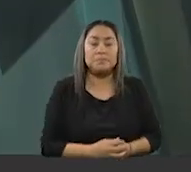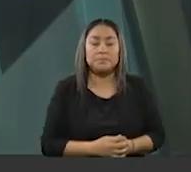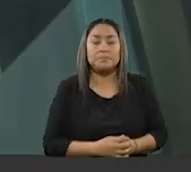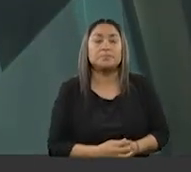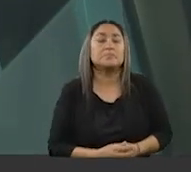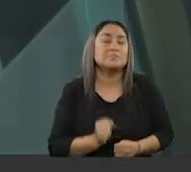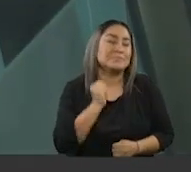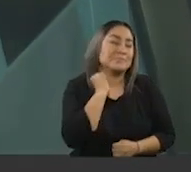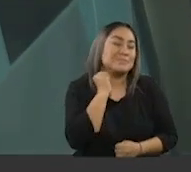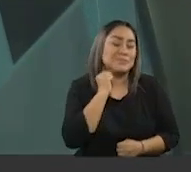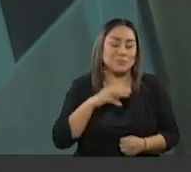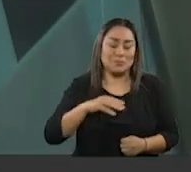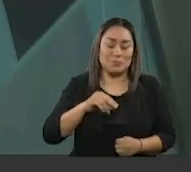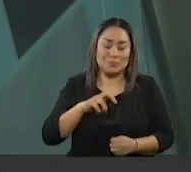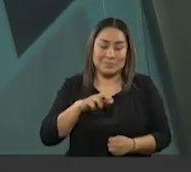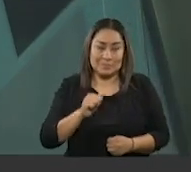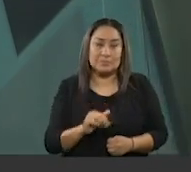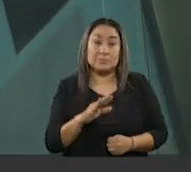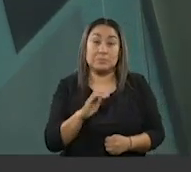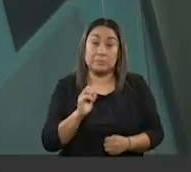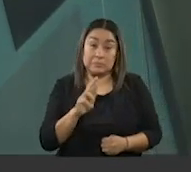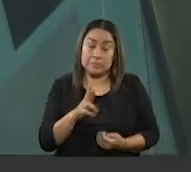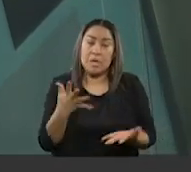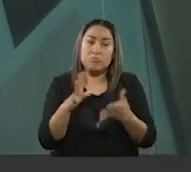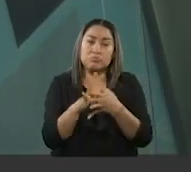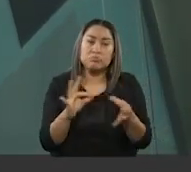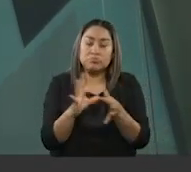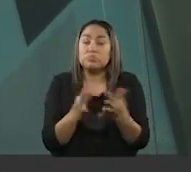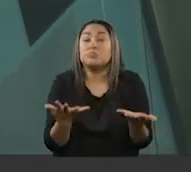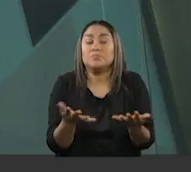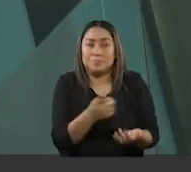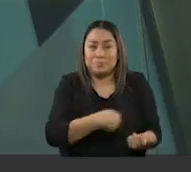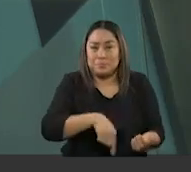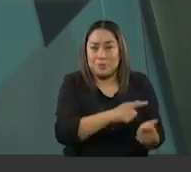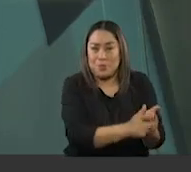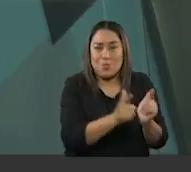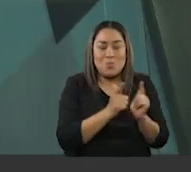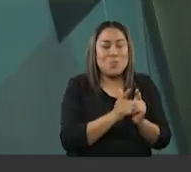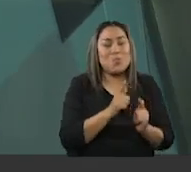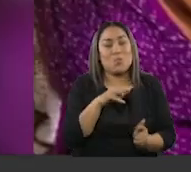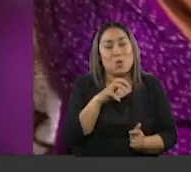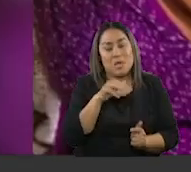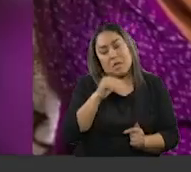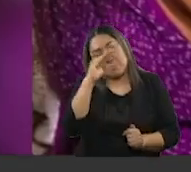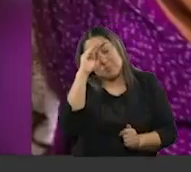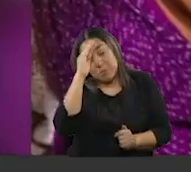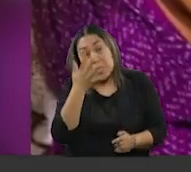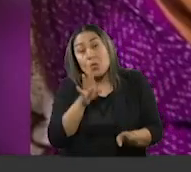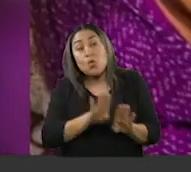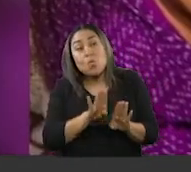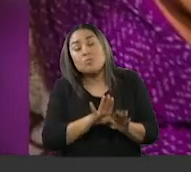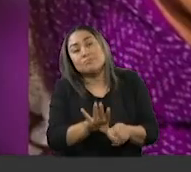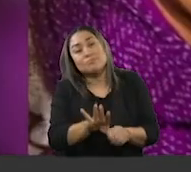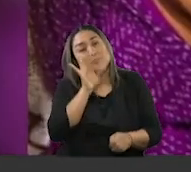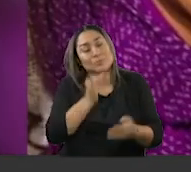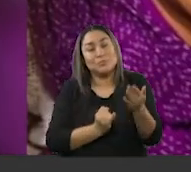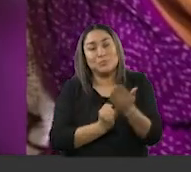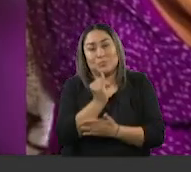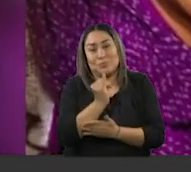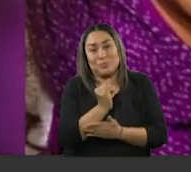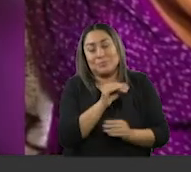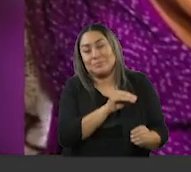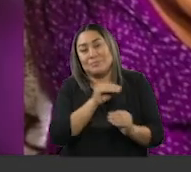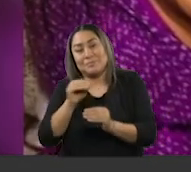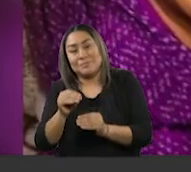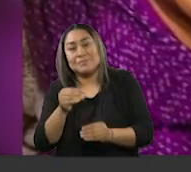El senador por Morena, César Cravioto, explicó la ruta que habrá de seguir su fracción parlamentaria en torno al nombramiento de la vacante de ministra de la